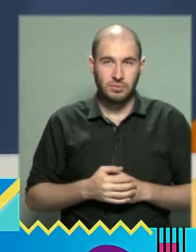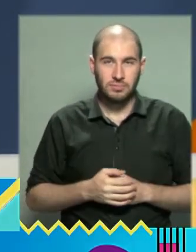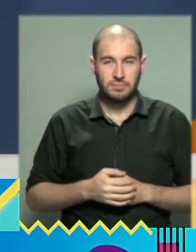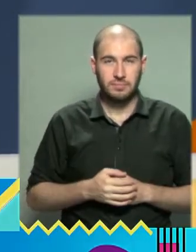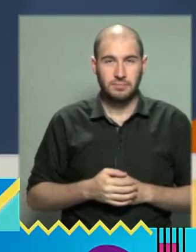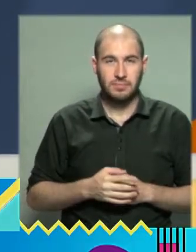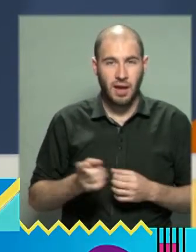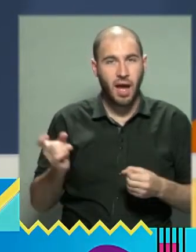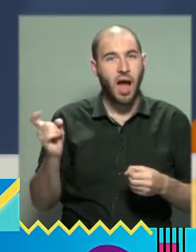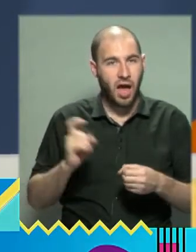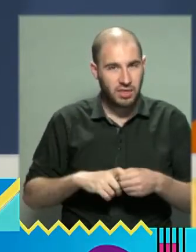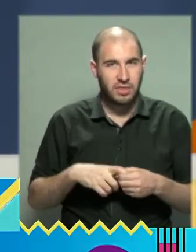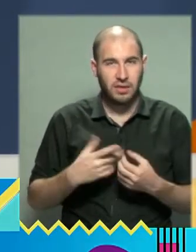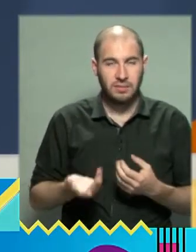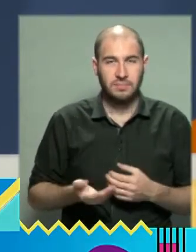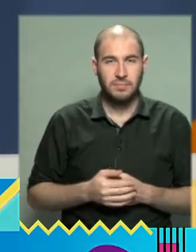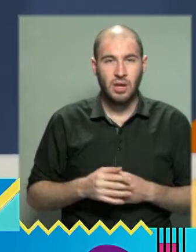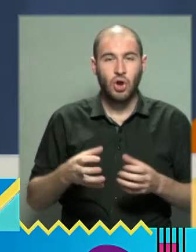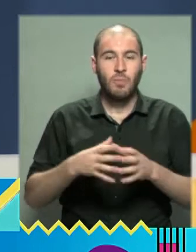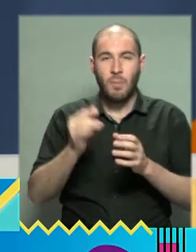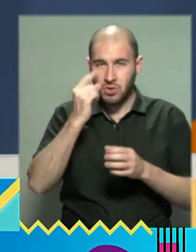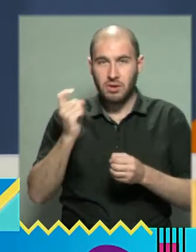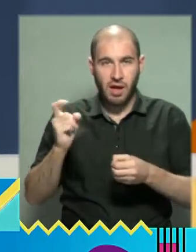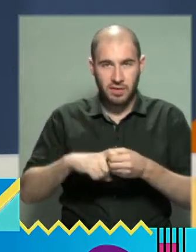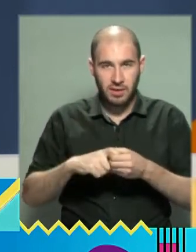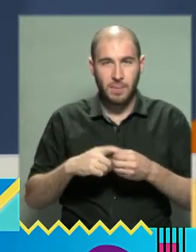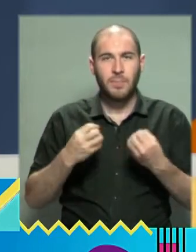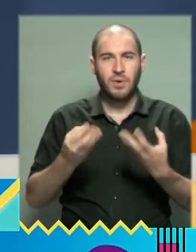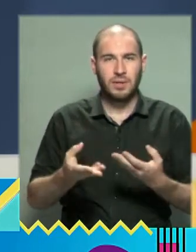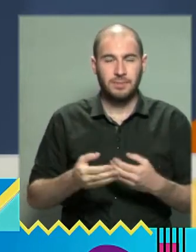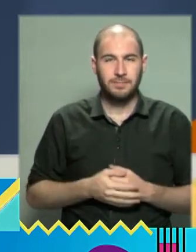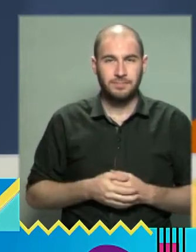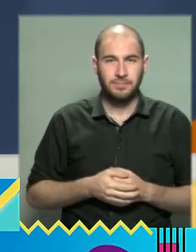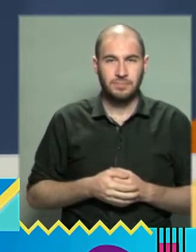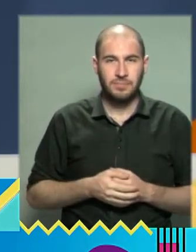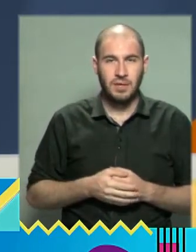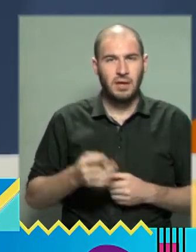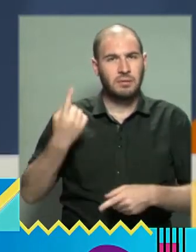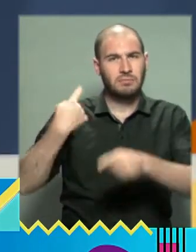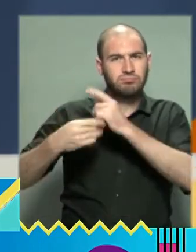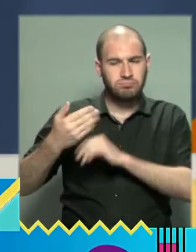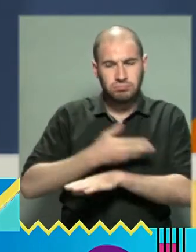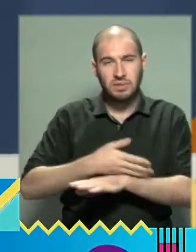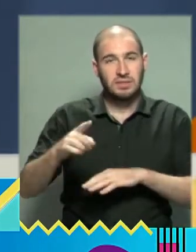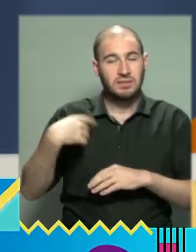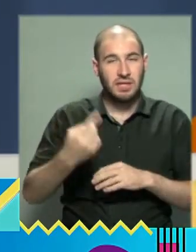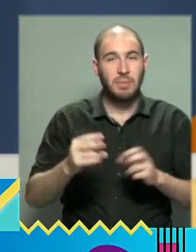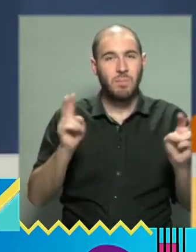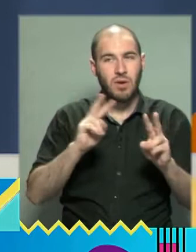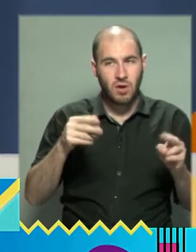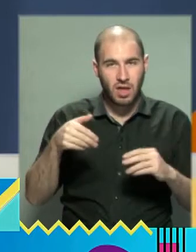sea, adhieren a determinados partidos políticos, básicamente es porque a lo largo de la historia, digamos, siempre adhirió al